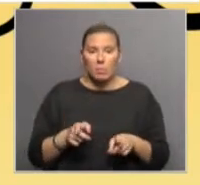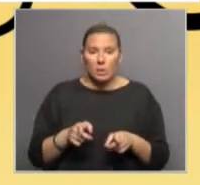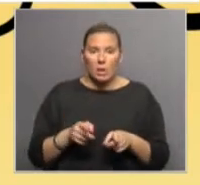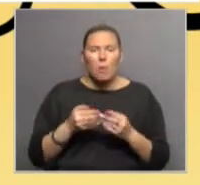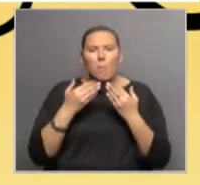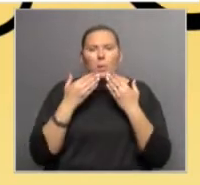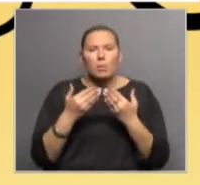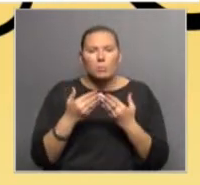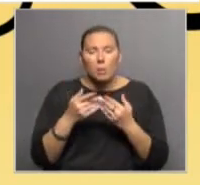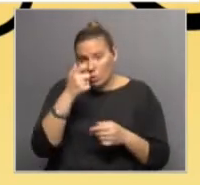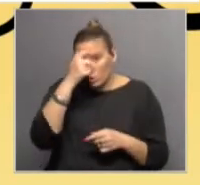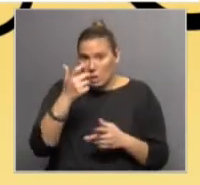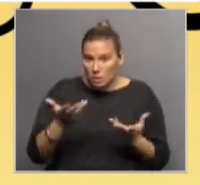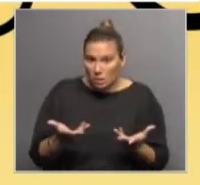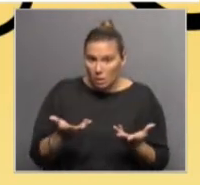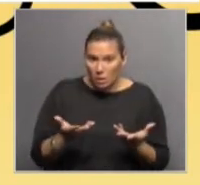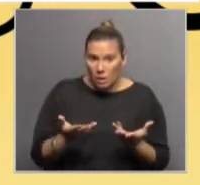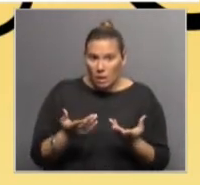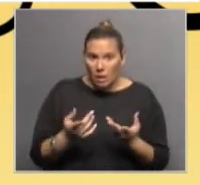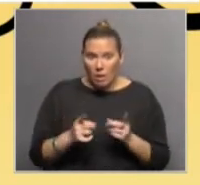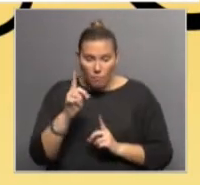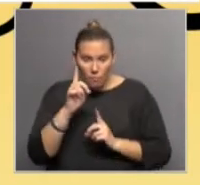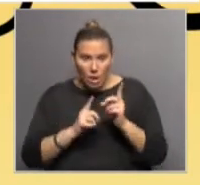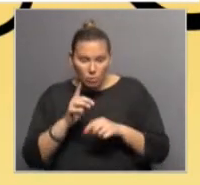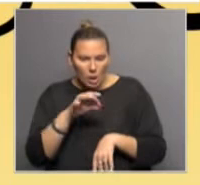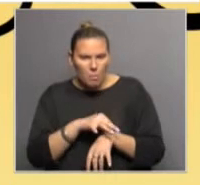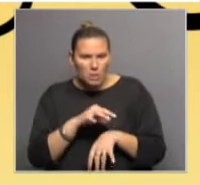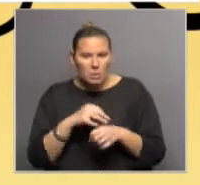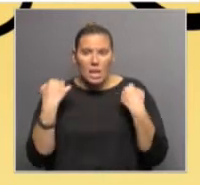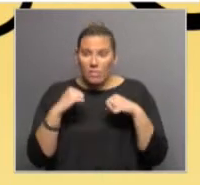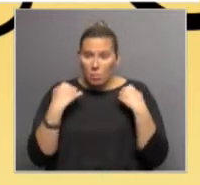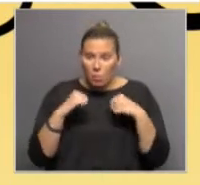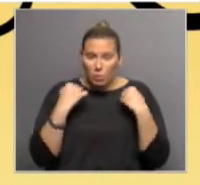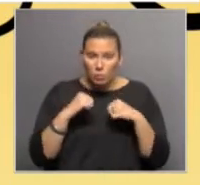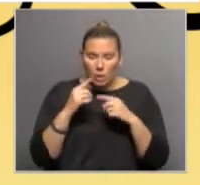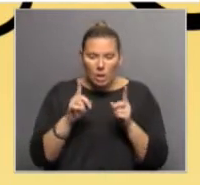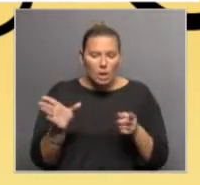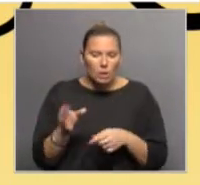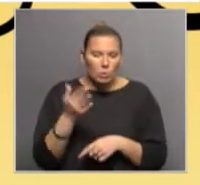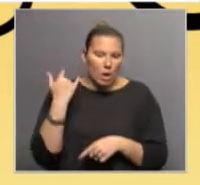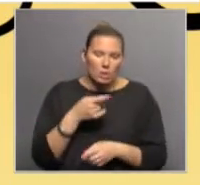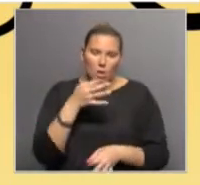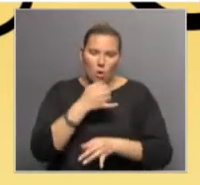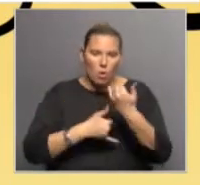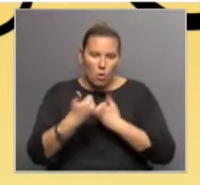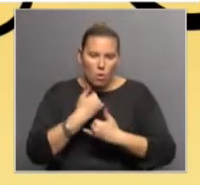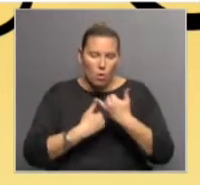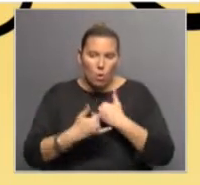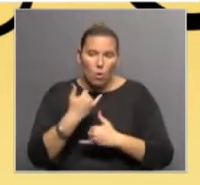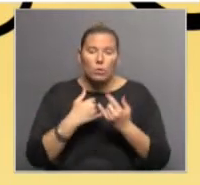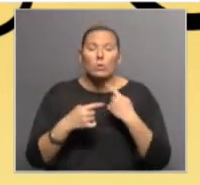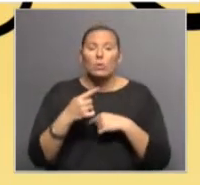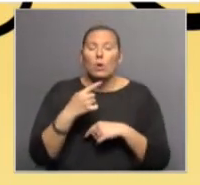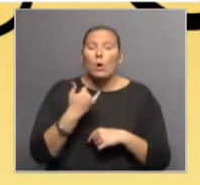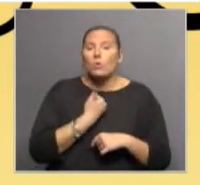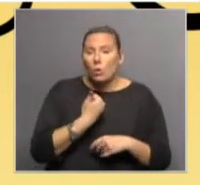le preguntamos sobre la ciencia, ¿no? Sobre qué ha hecho la cátedra de Medicina del Deporte por todo esto que ella nos está contando. Y bueno,